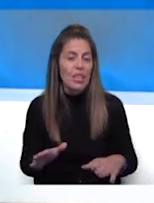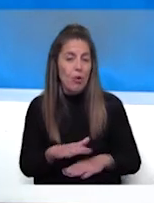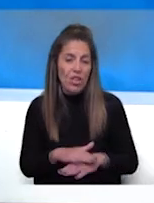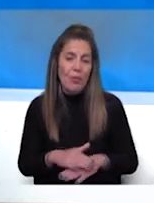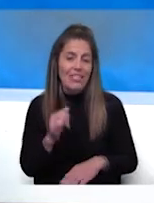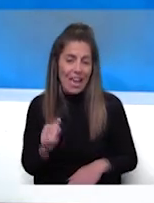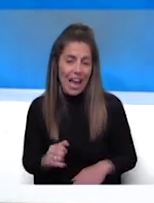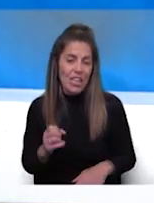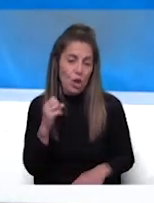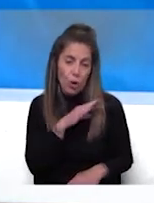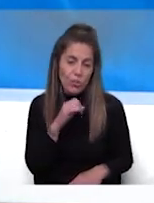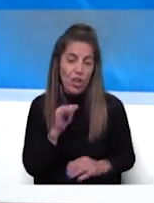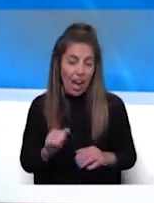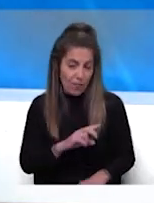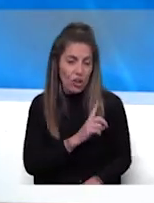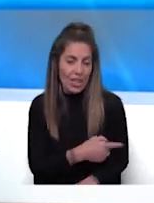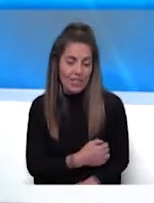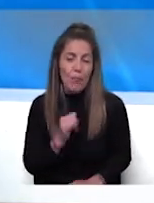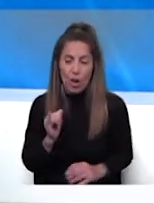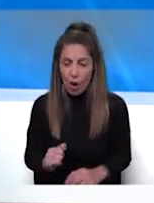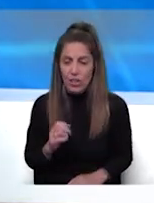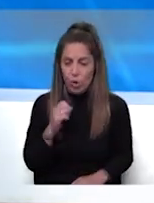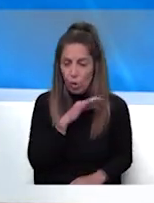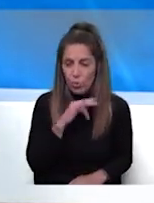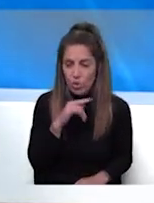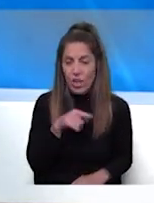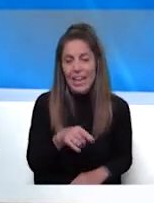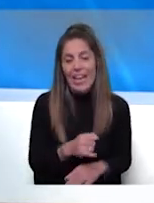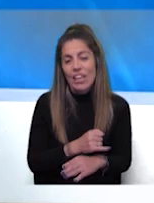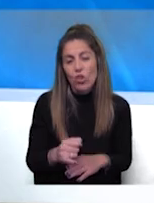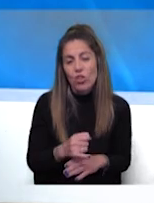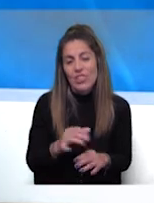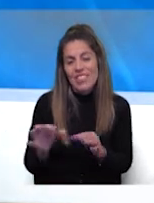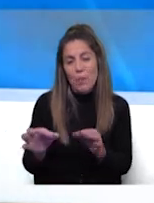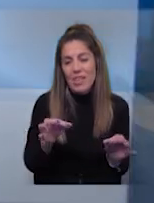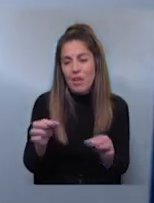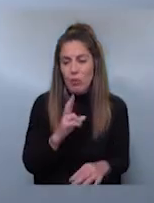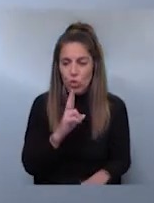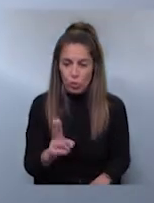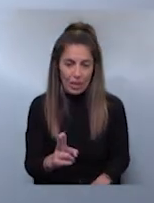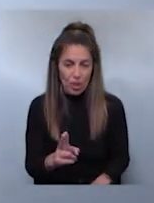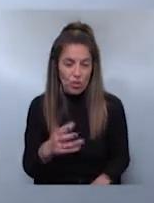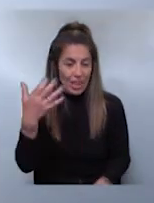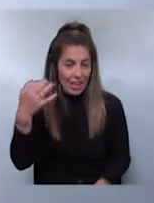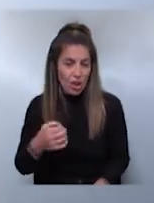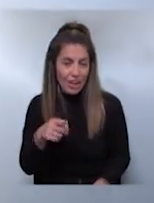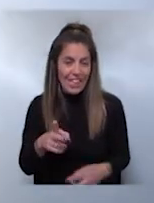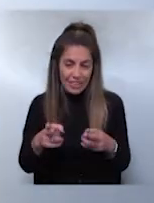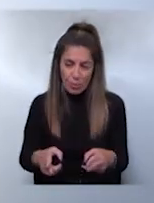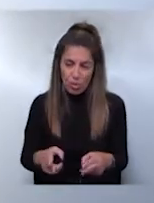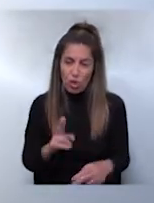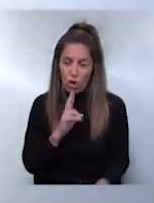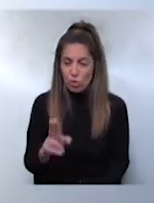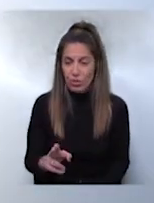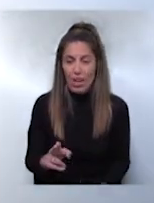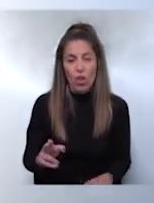tenemos fortalezas, pero hay corrupción, creo que estos organismos se miden por resultados. Y creo que en este periodo los